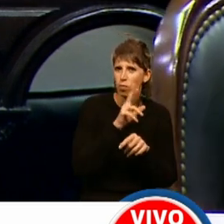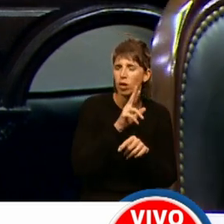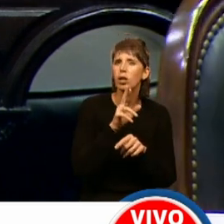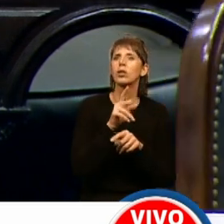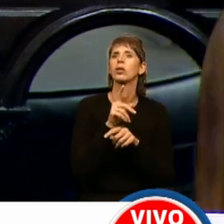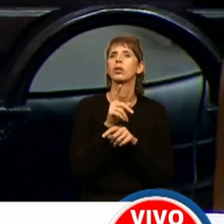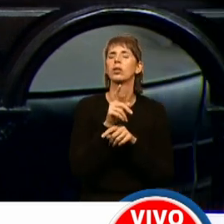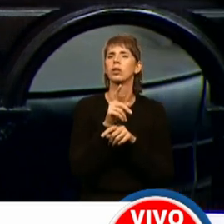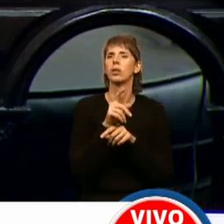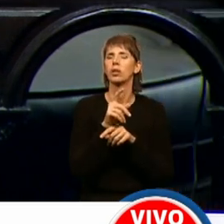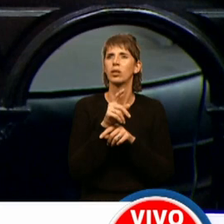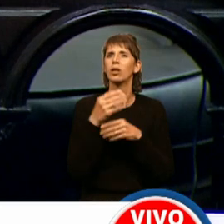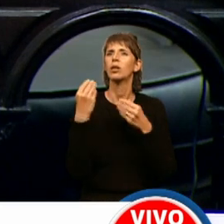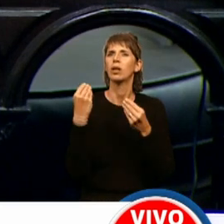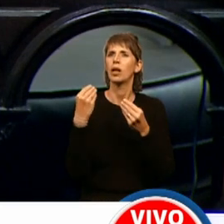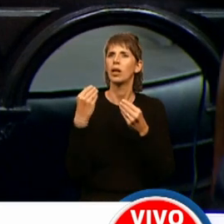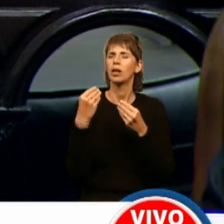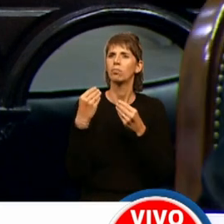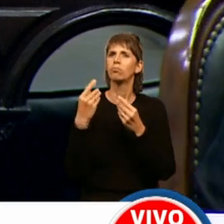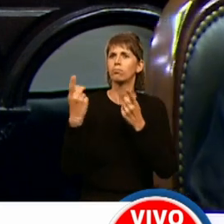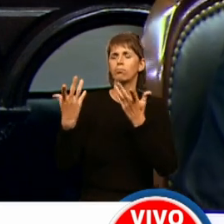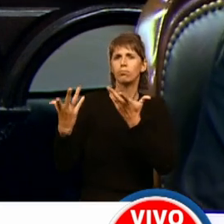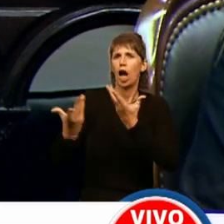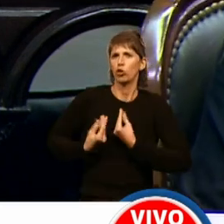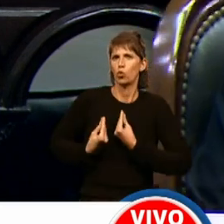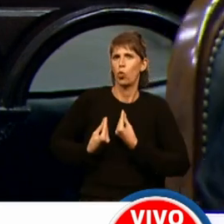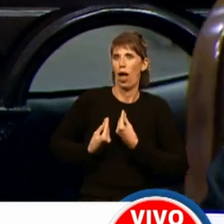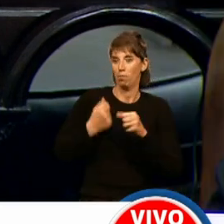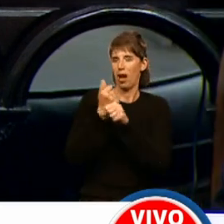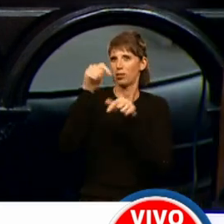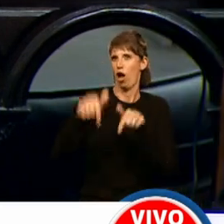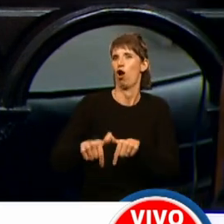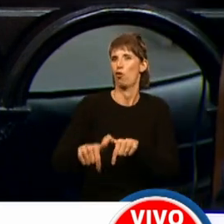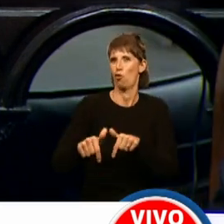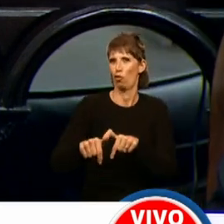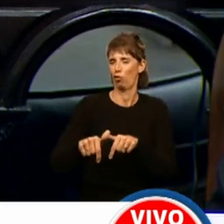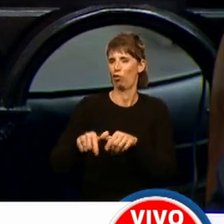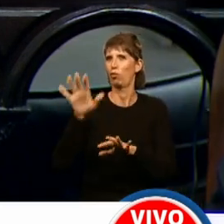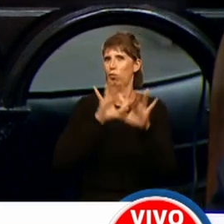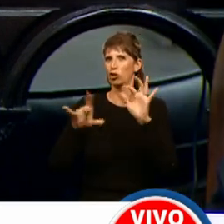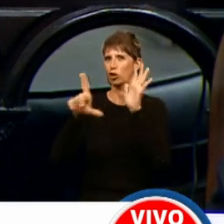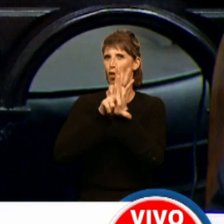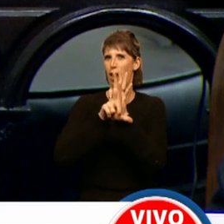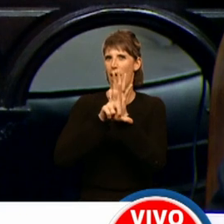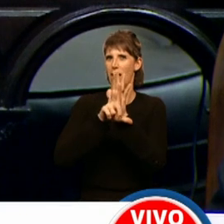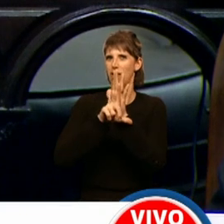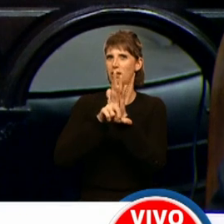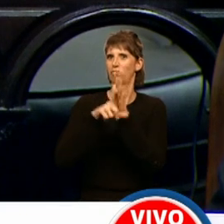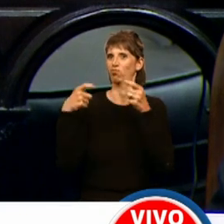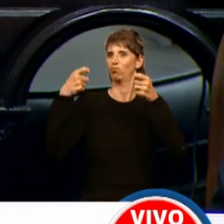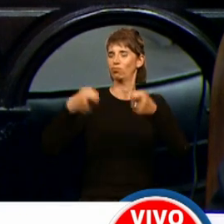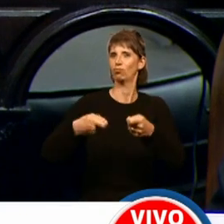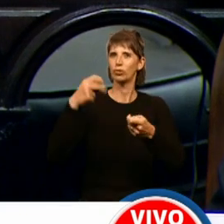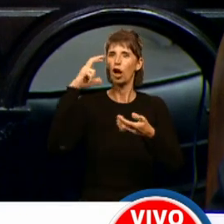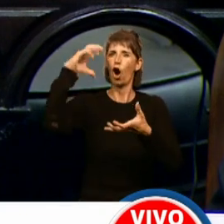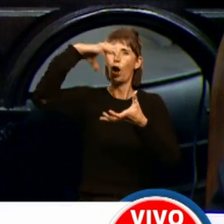definitiva han ayudado a que lleguemos a donde estamos a un congreso que llega con un dictamen